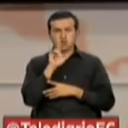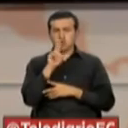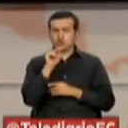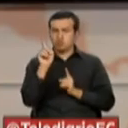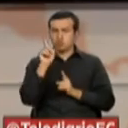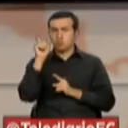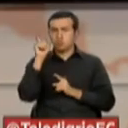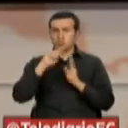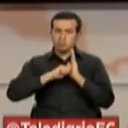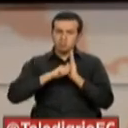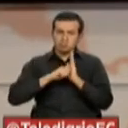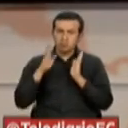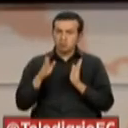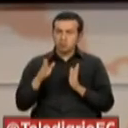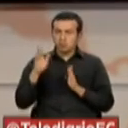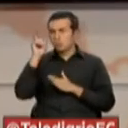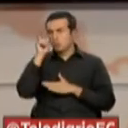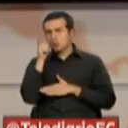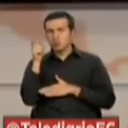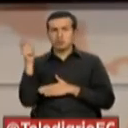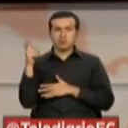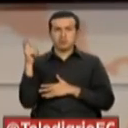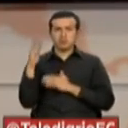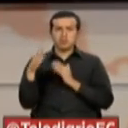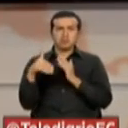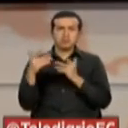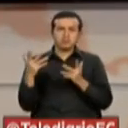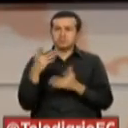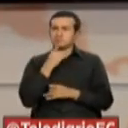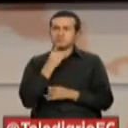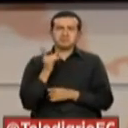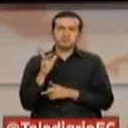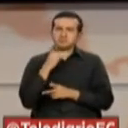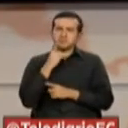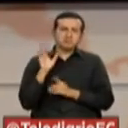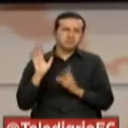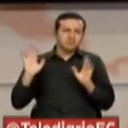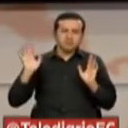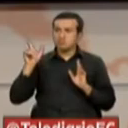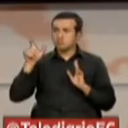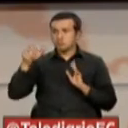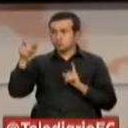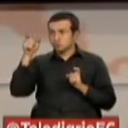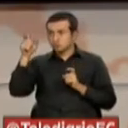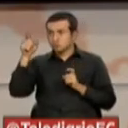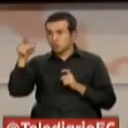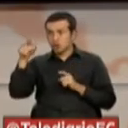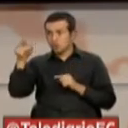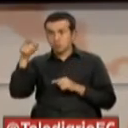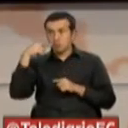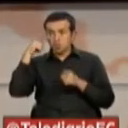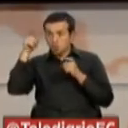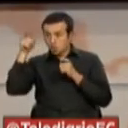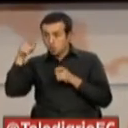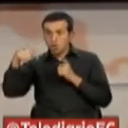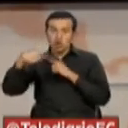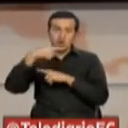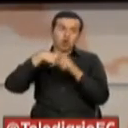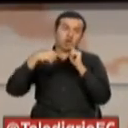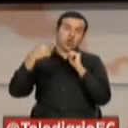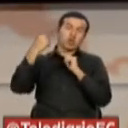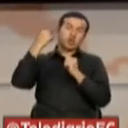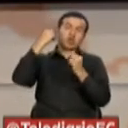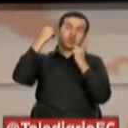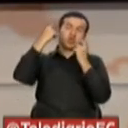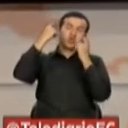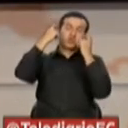un contralor encima de eso, que si no me gusta al controlado, lo sigo juicio de injuria y empiezo a fastidiarle la